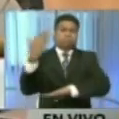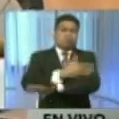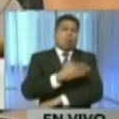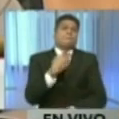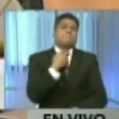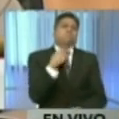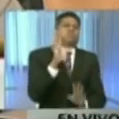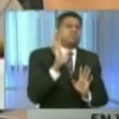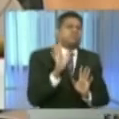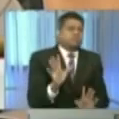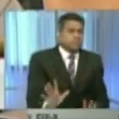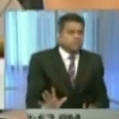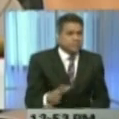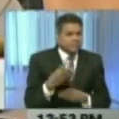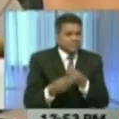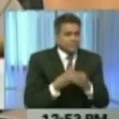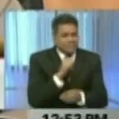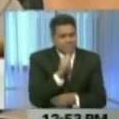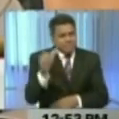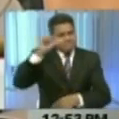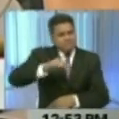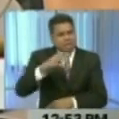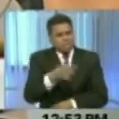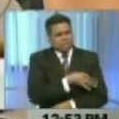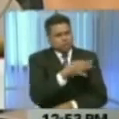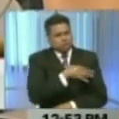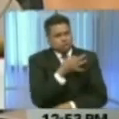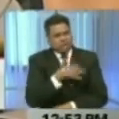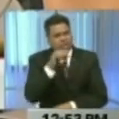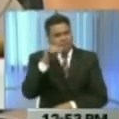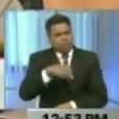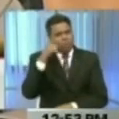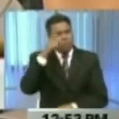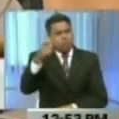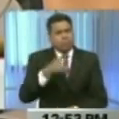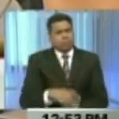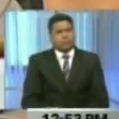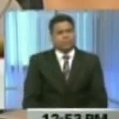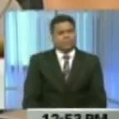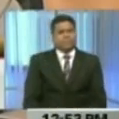que ha causado penuria social en nuestra población.